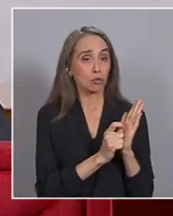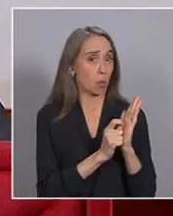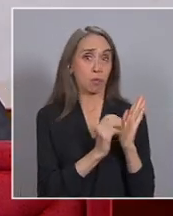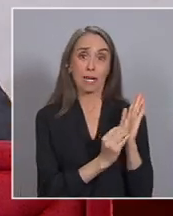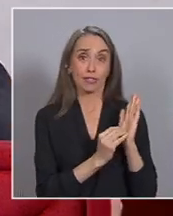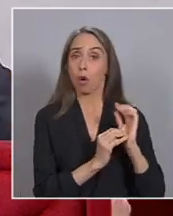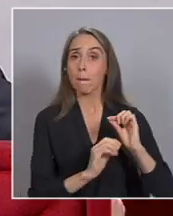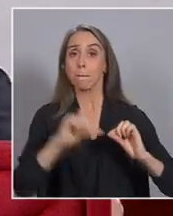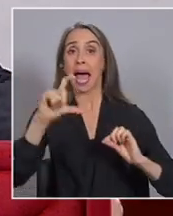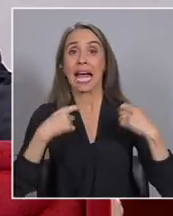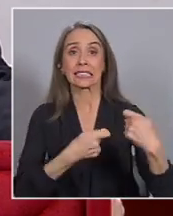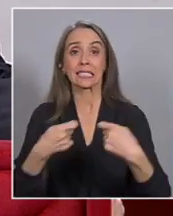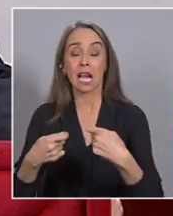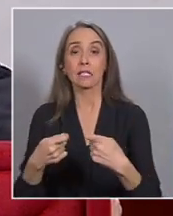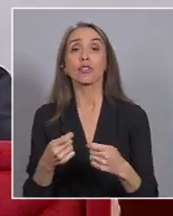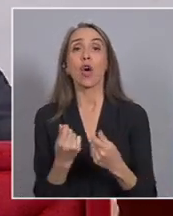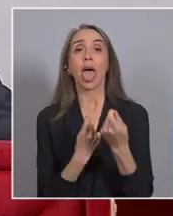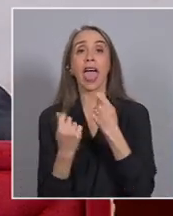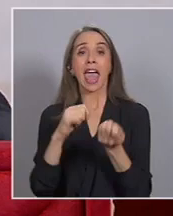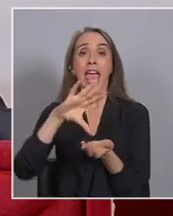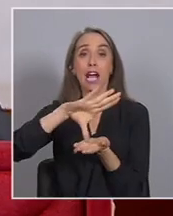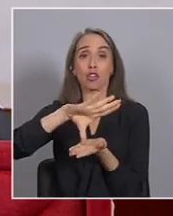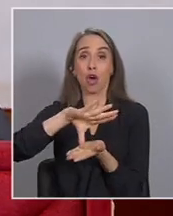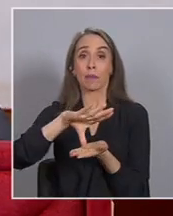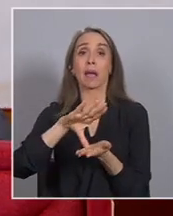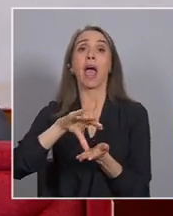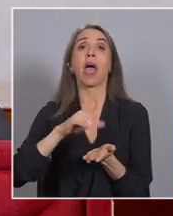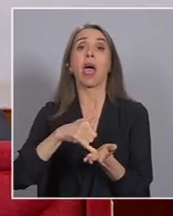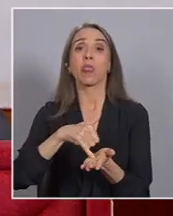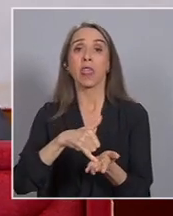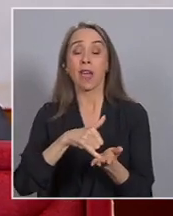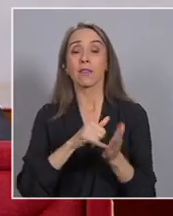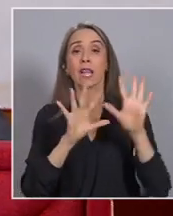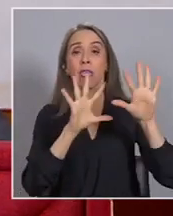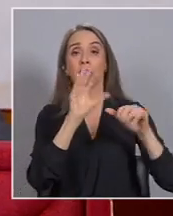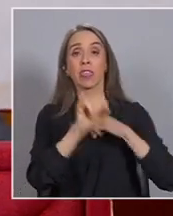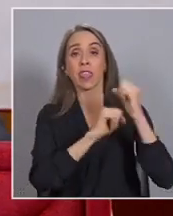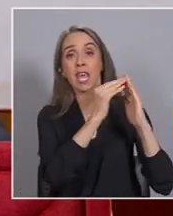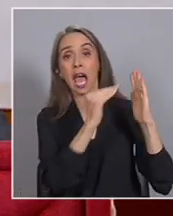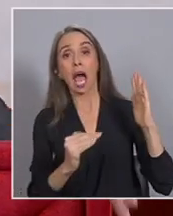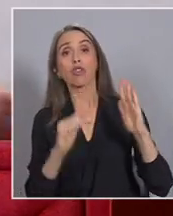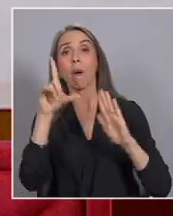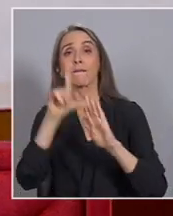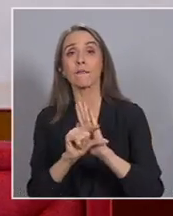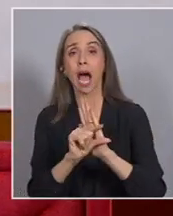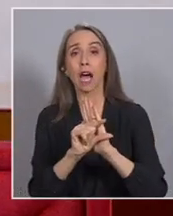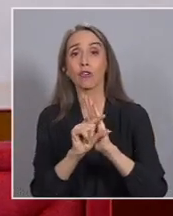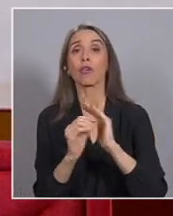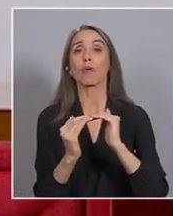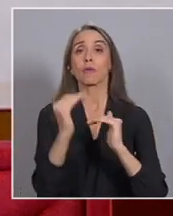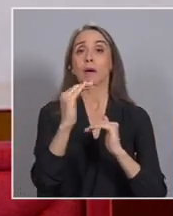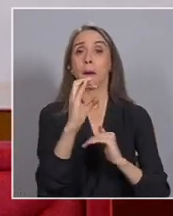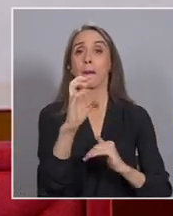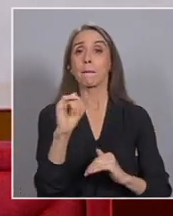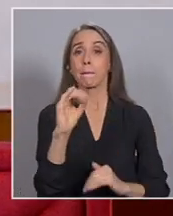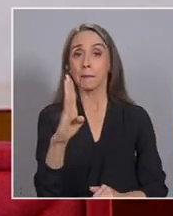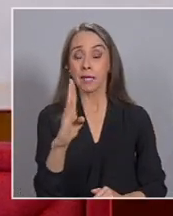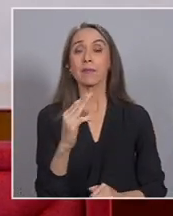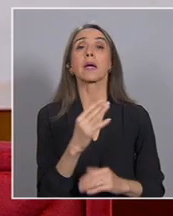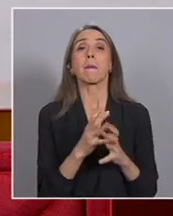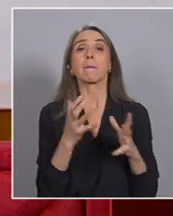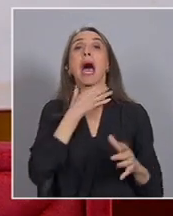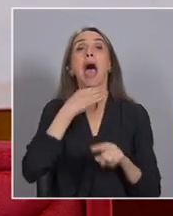La economía entonces ya débil, tras casi una década de bajo crecimiento, aumento de la deuda pública y 3 años de